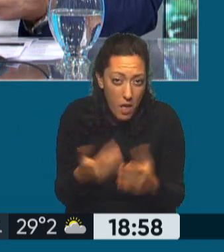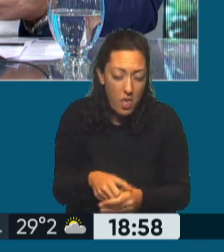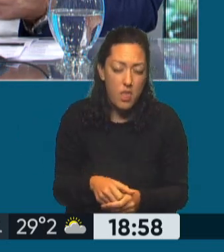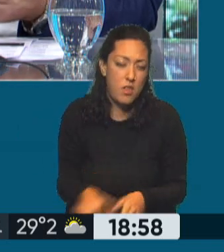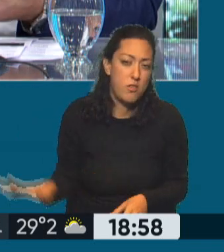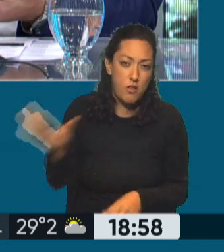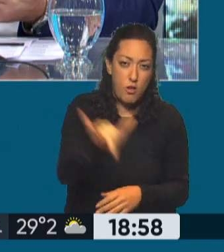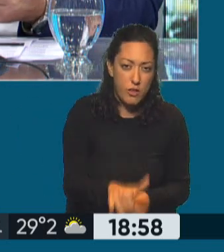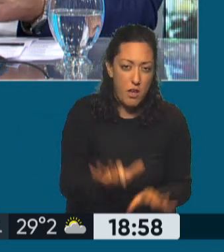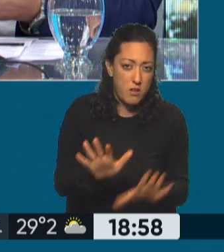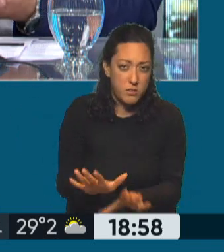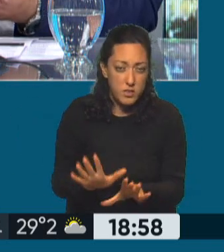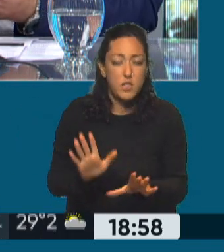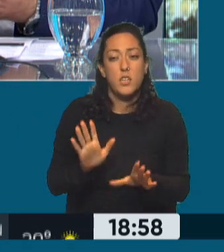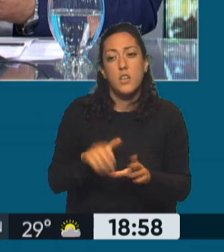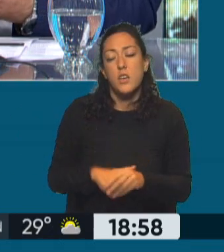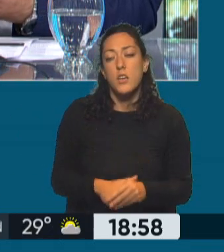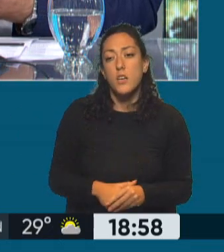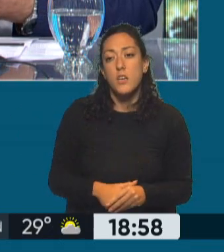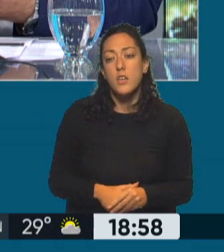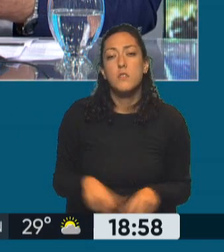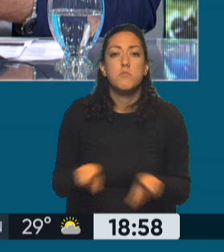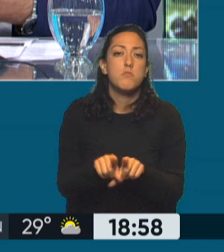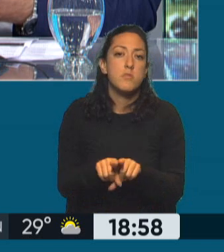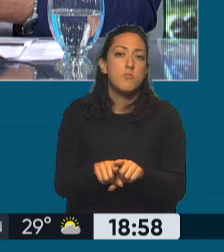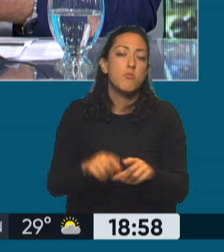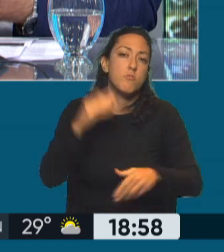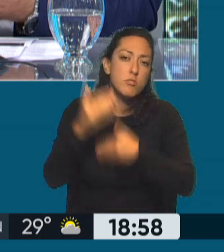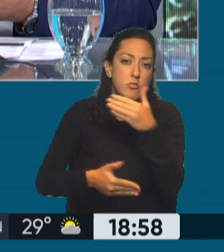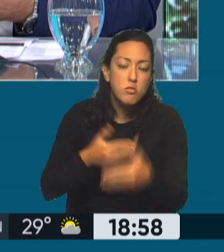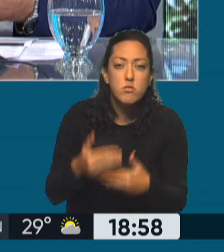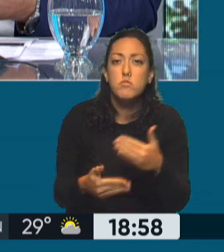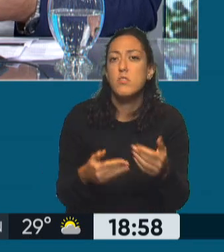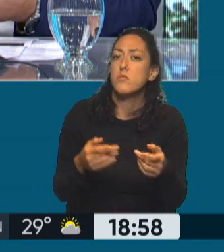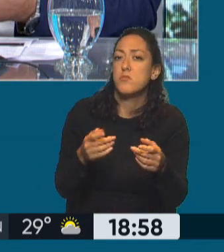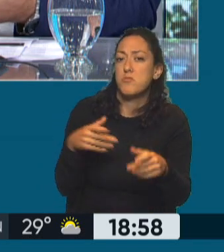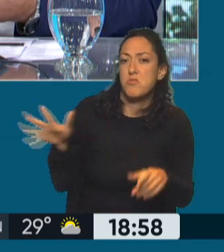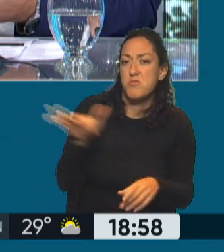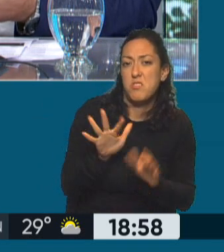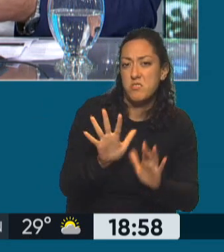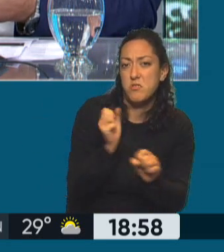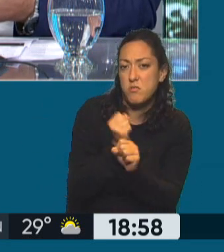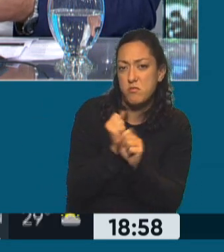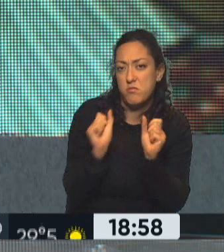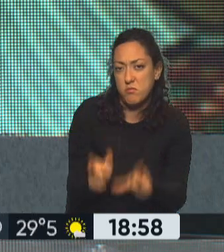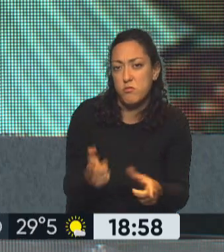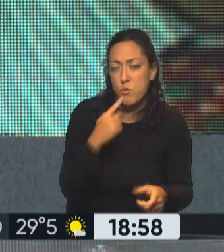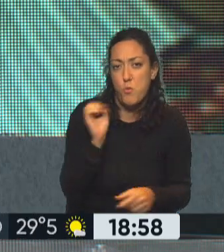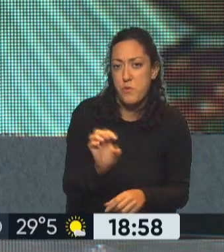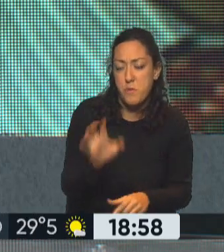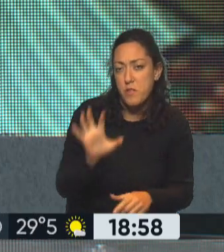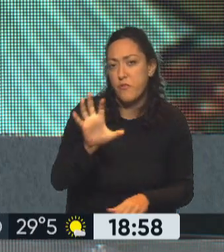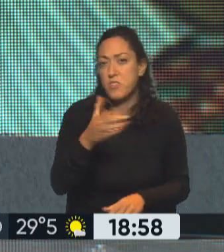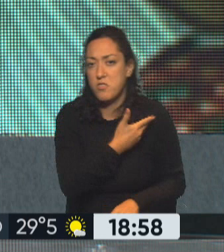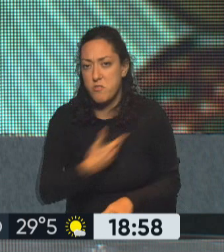hacen cotidianamente, llevan adelante estos litigios, ¿no? Los cuestionamientos en ese sentido son claramente al gobierno de la provincia de